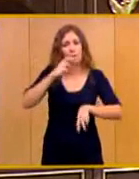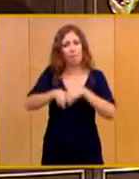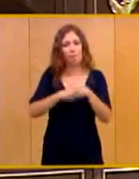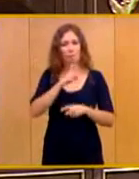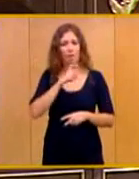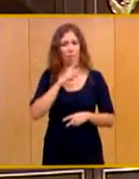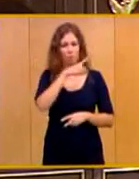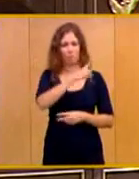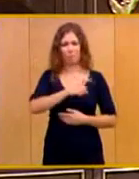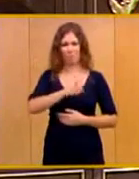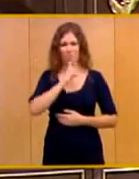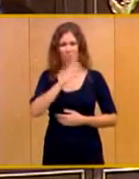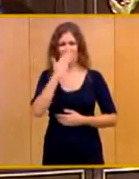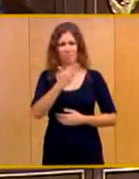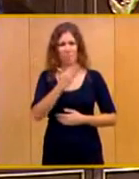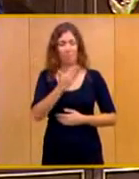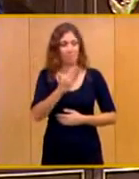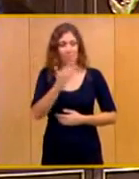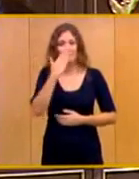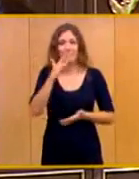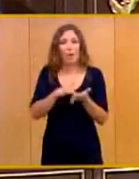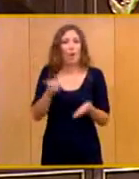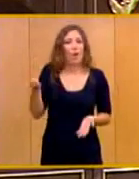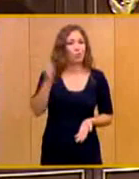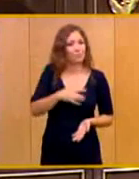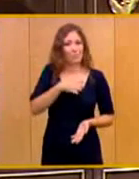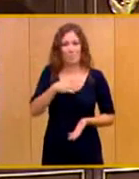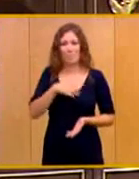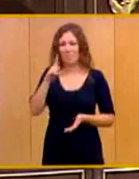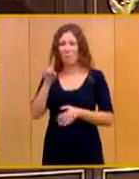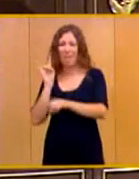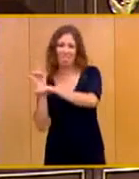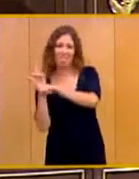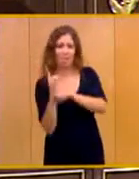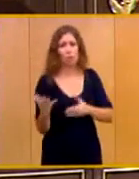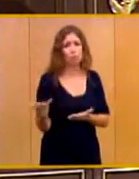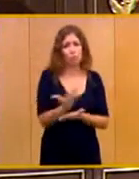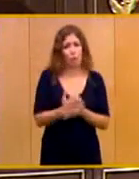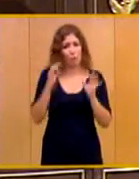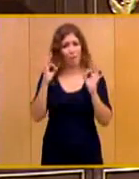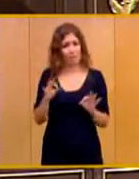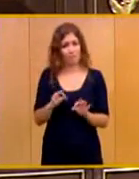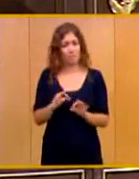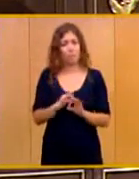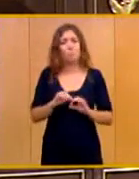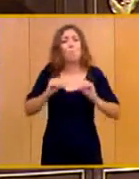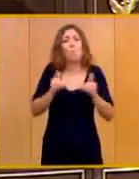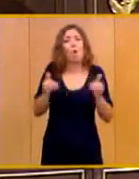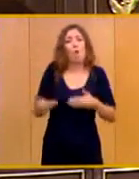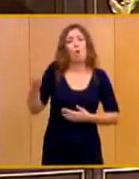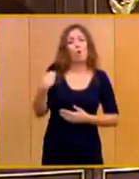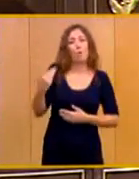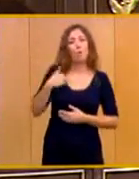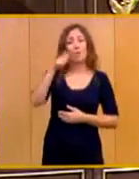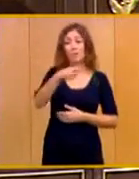difícilmente repetible de engaños en todas las direcciones. Todo comenzó cuando usted engañó a los ciudadanos